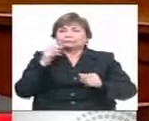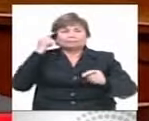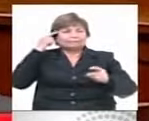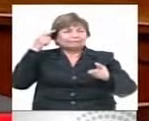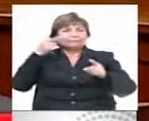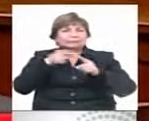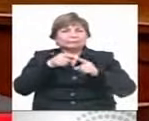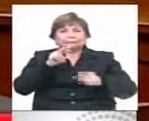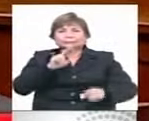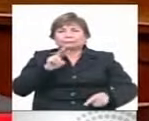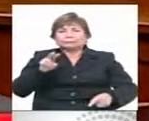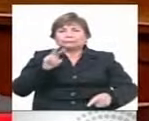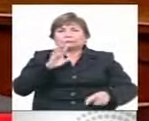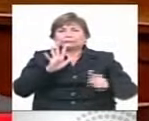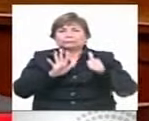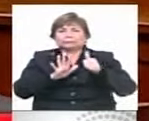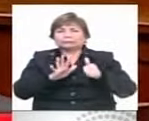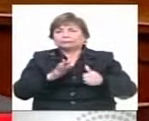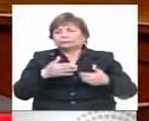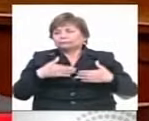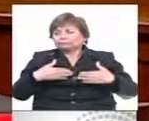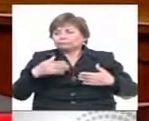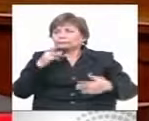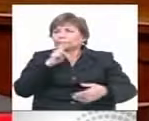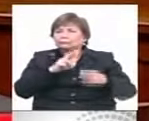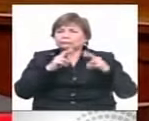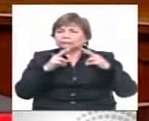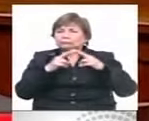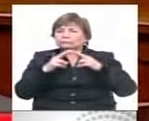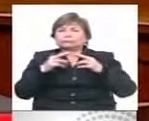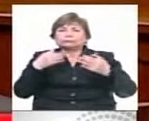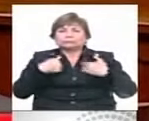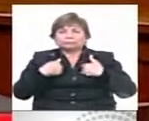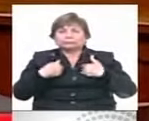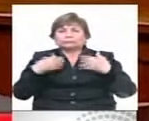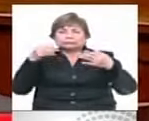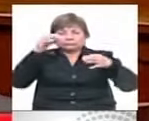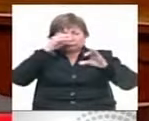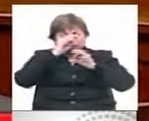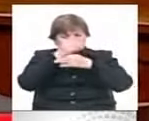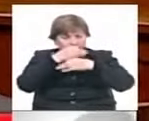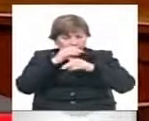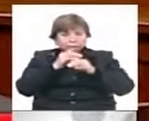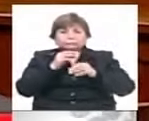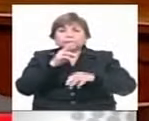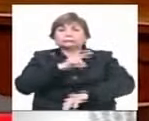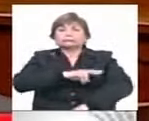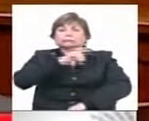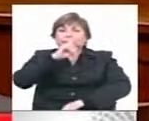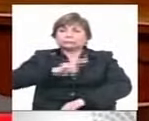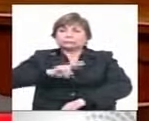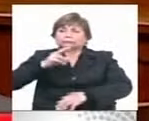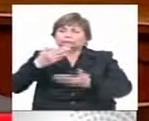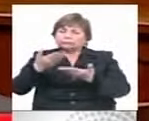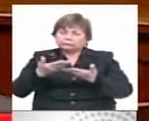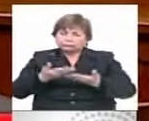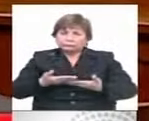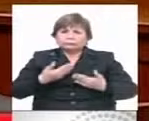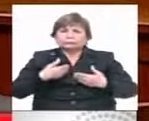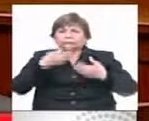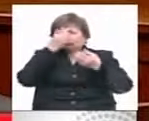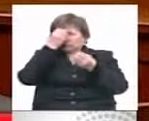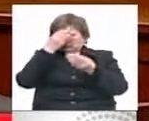será que cada red de salud cuente con un laboratorio que le permita a la región contar con